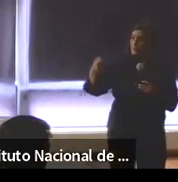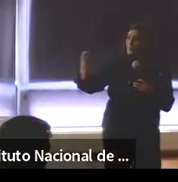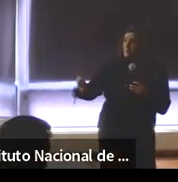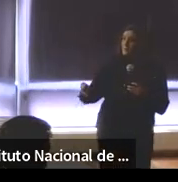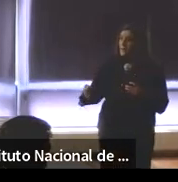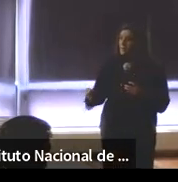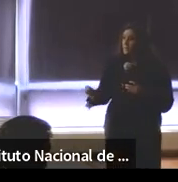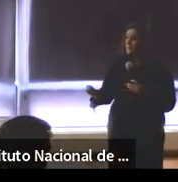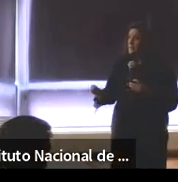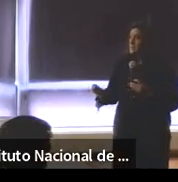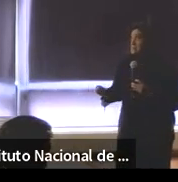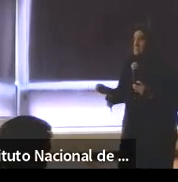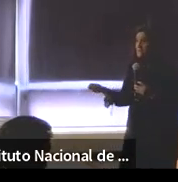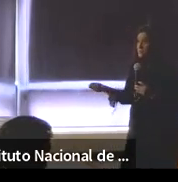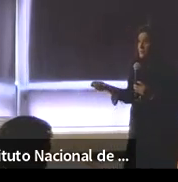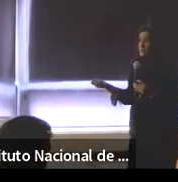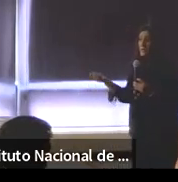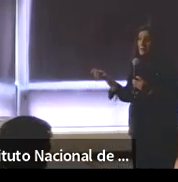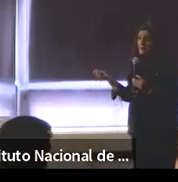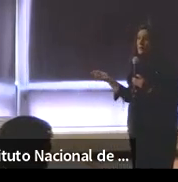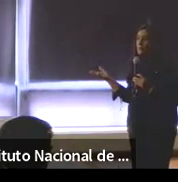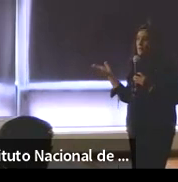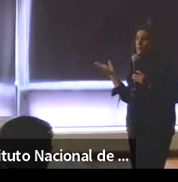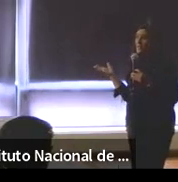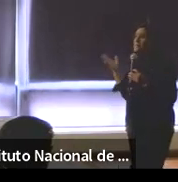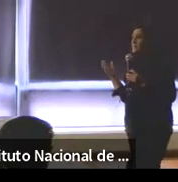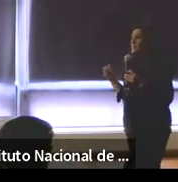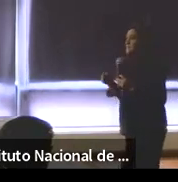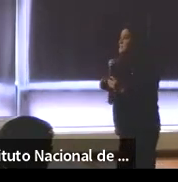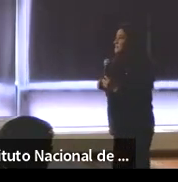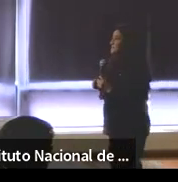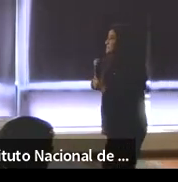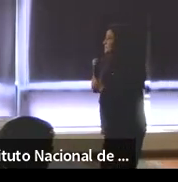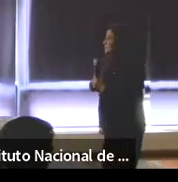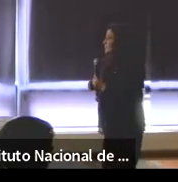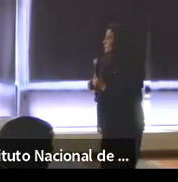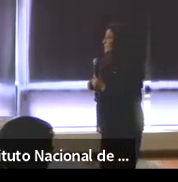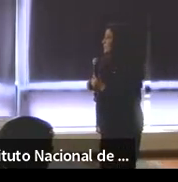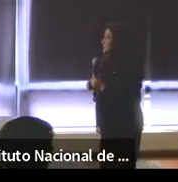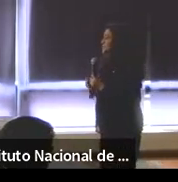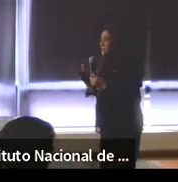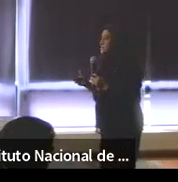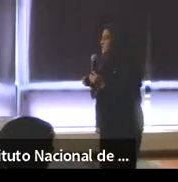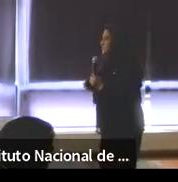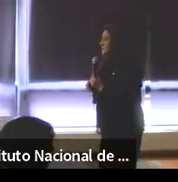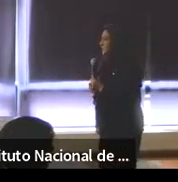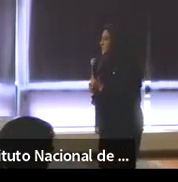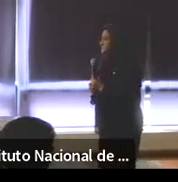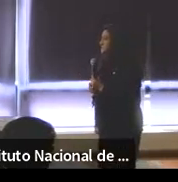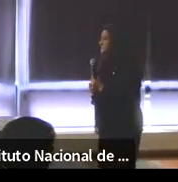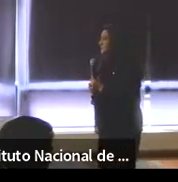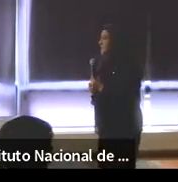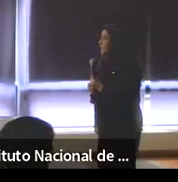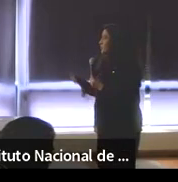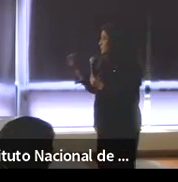da atención preventiva más o menos alrededor de veinte pacientes en sus seis horas de